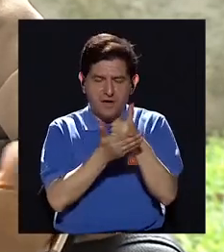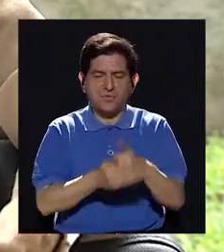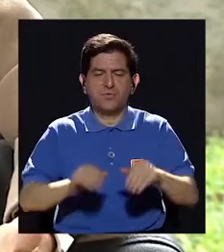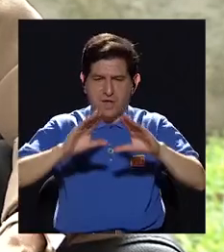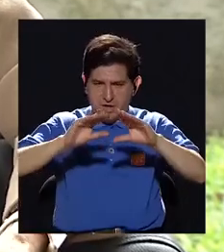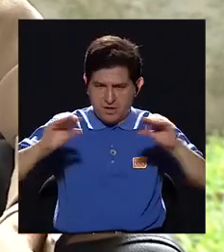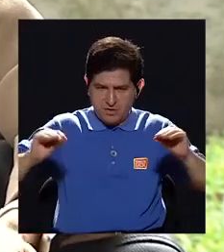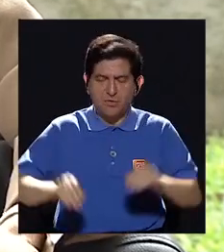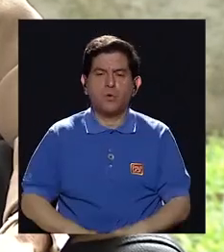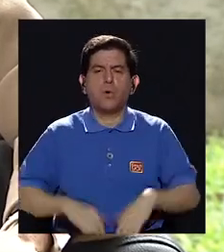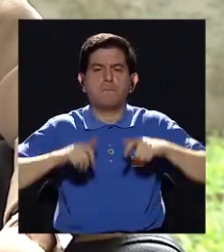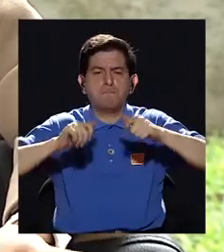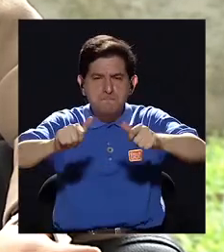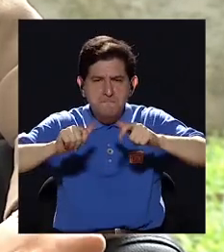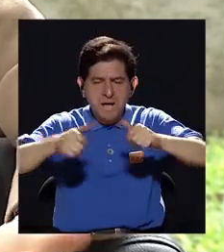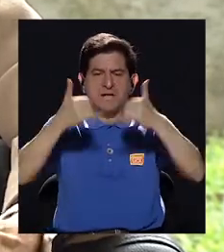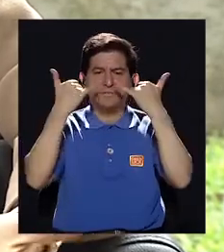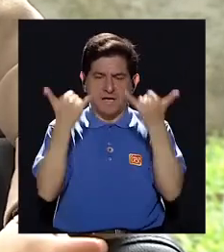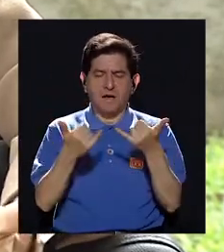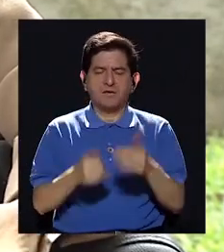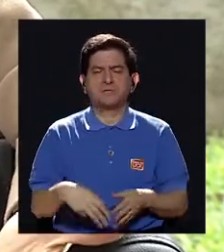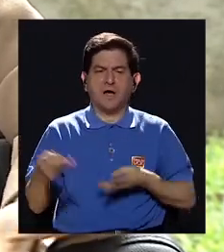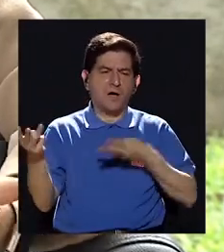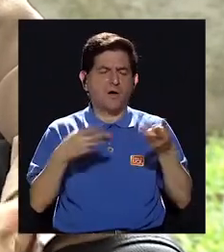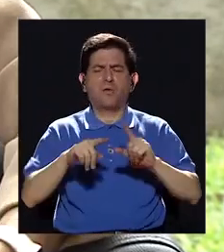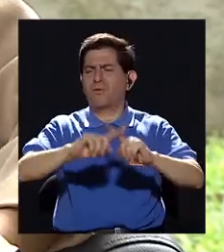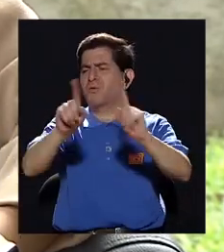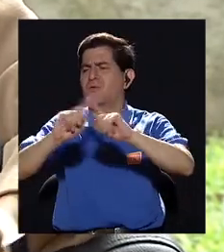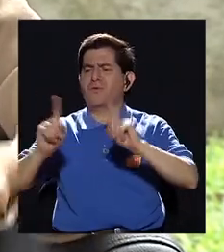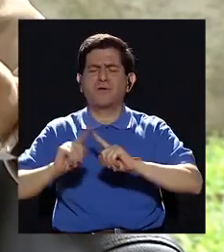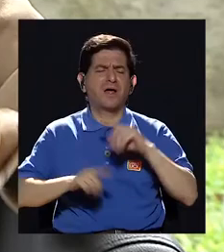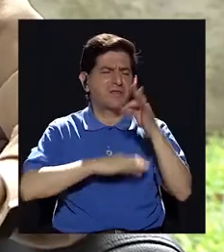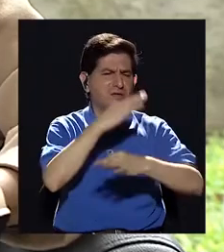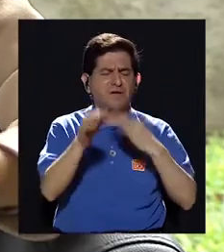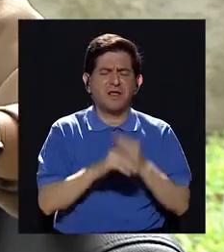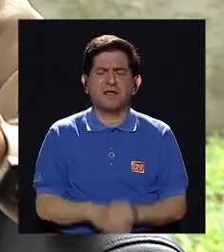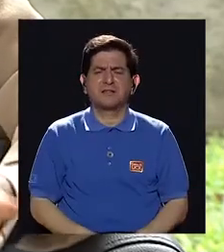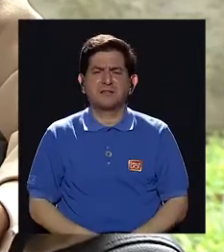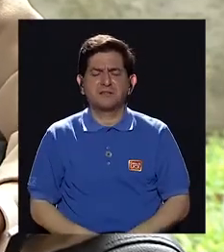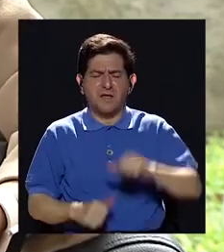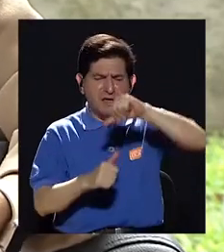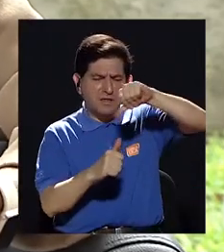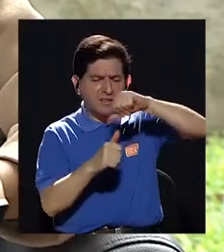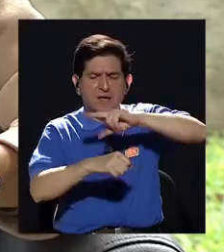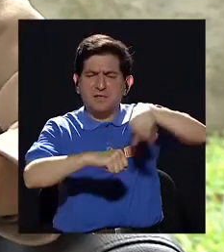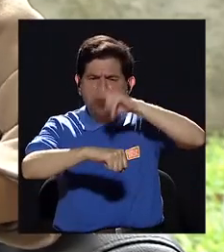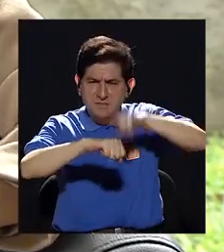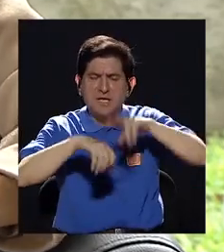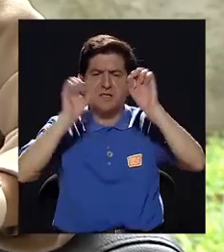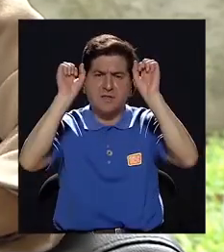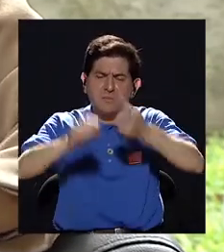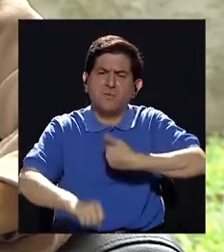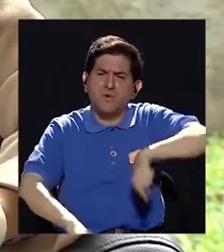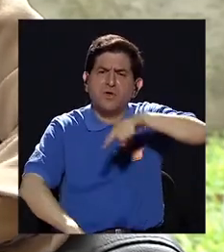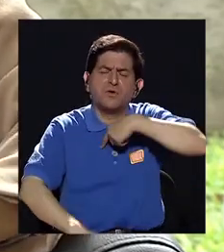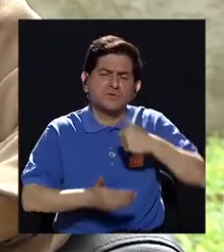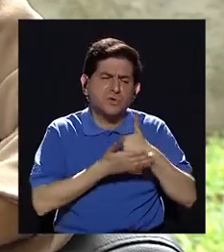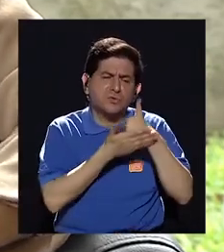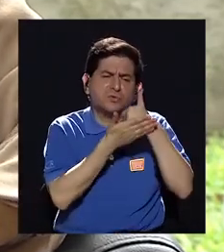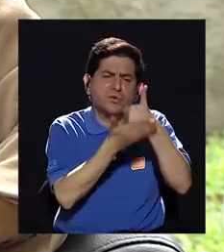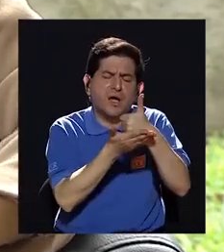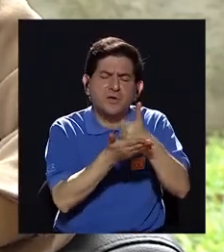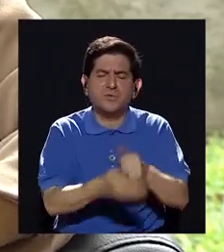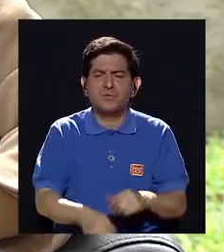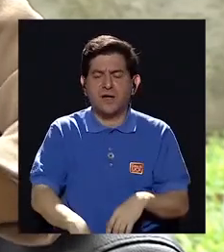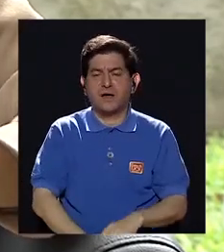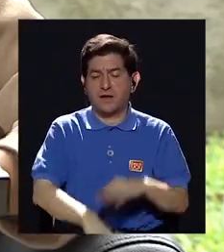de masajes que se le pueden dar. Ahora en el mercado hay gran cantidad de aceites naturales que podemos ayudar